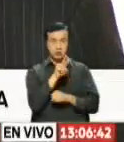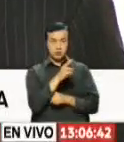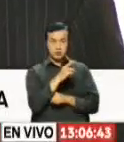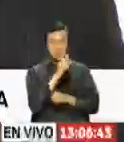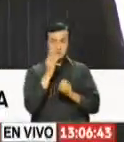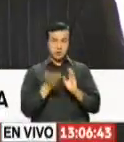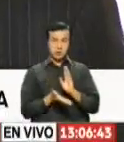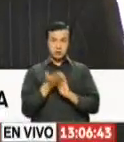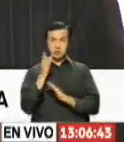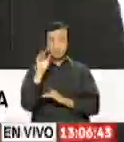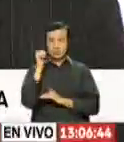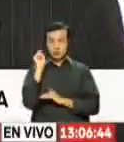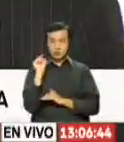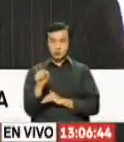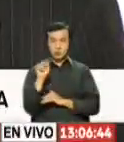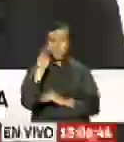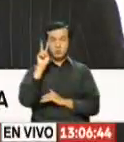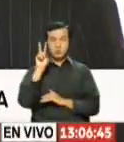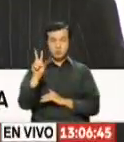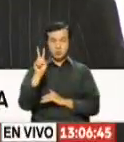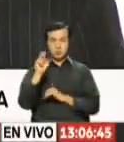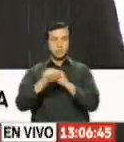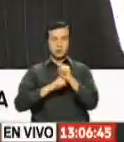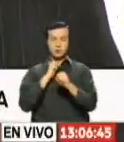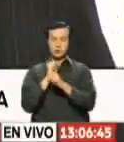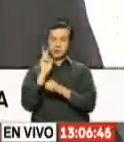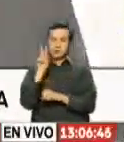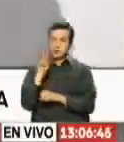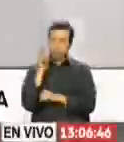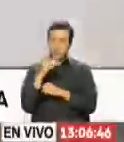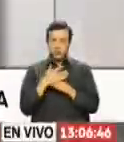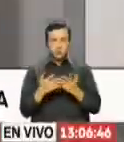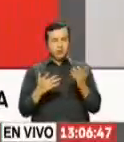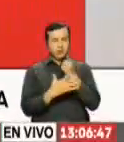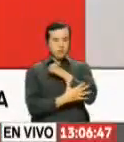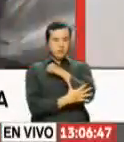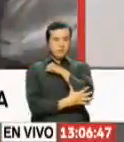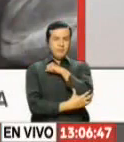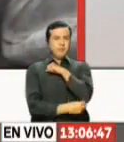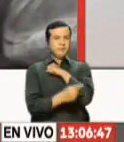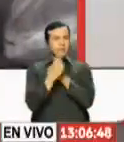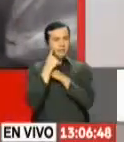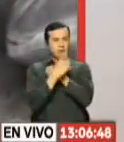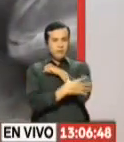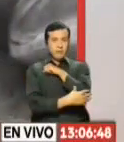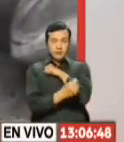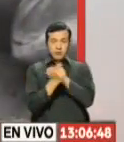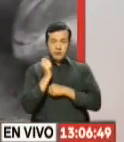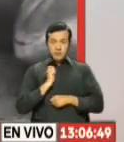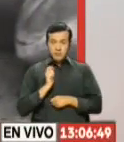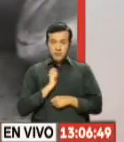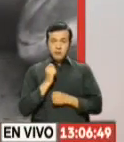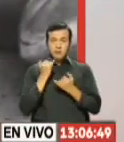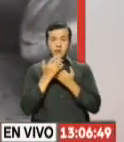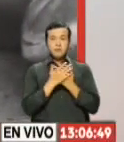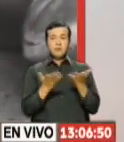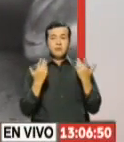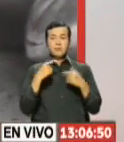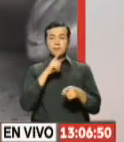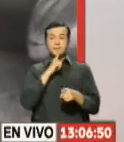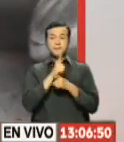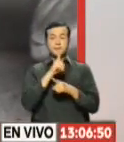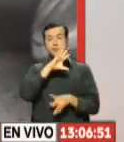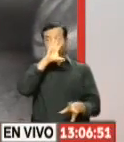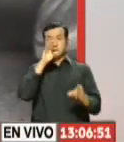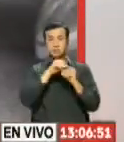2016 a 10.2% en el 2017. Pero la pobreza no se determina solo por ingresos, factor por el cual se dice pobre